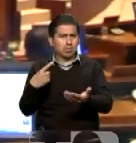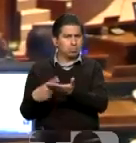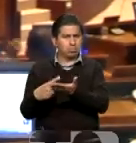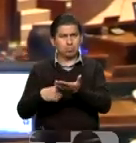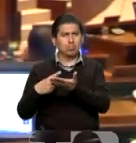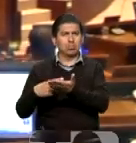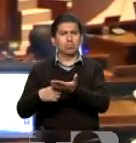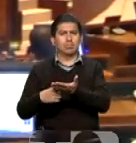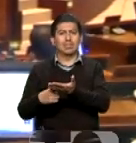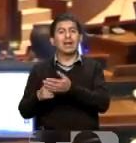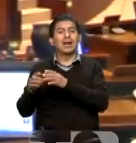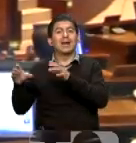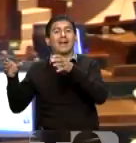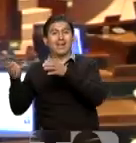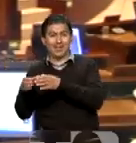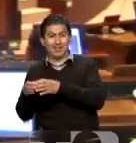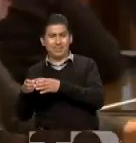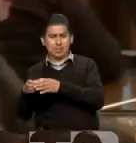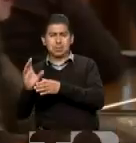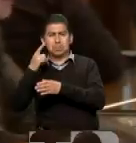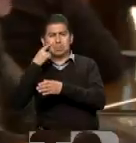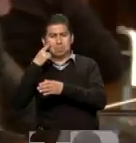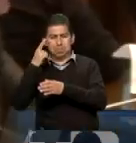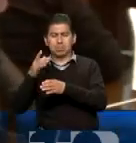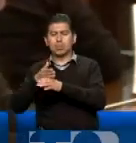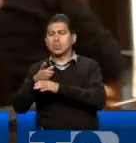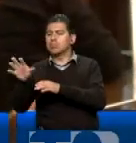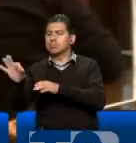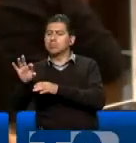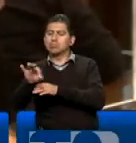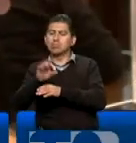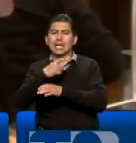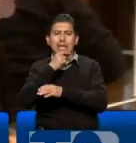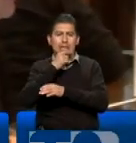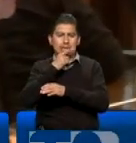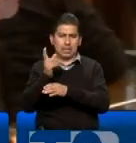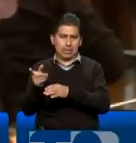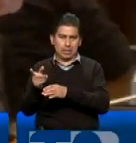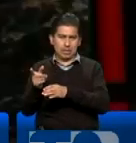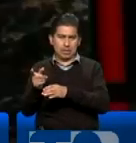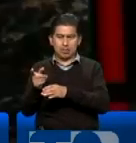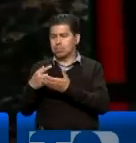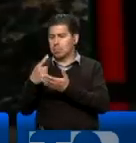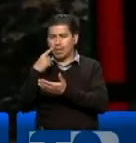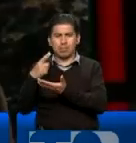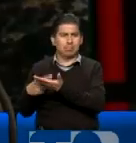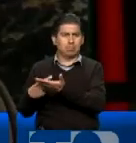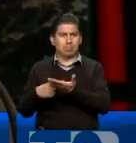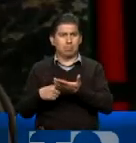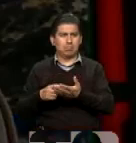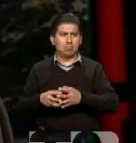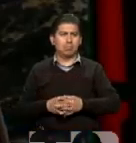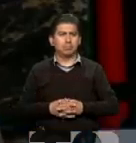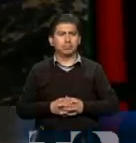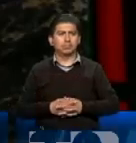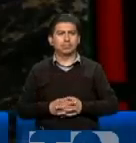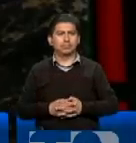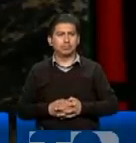Esa comisión aún falta por integrarse, dependerá de los bloques para que envíen un representante. Por supuesto, todo tiene